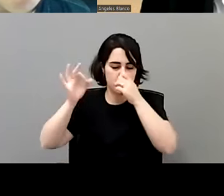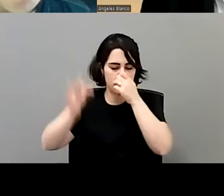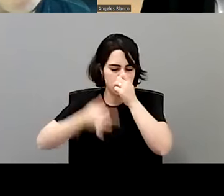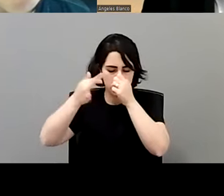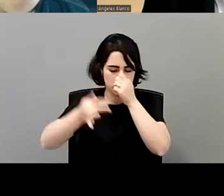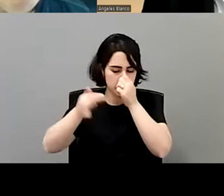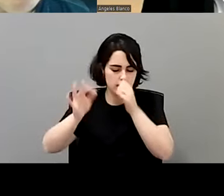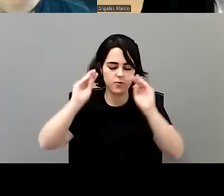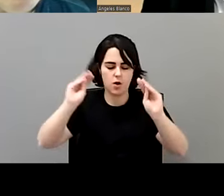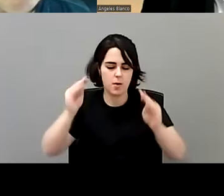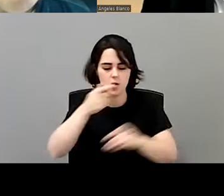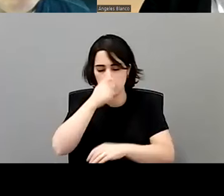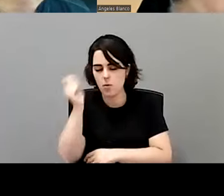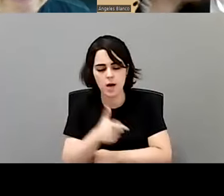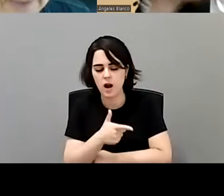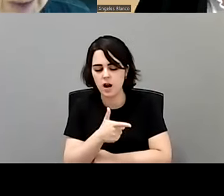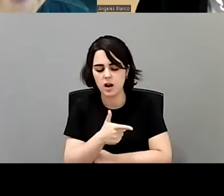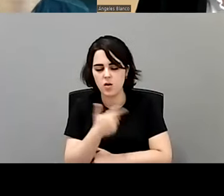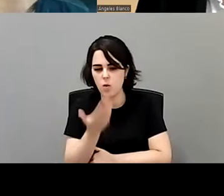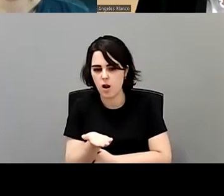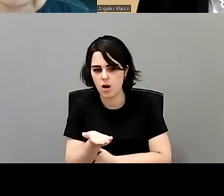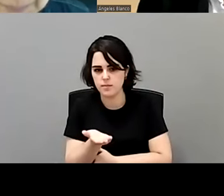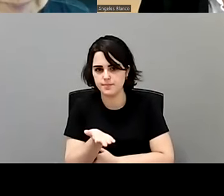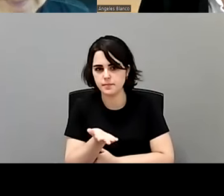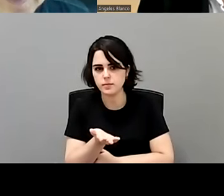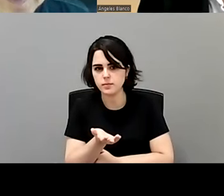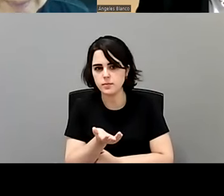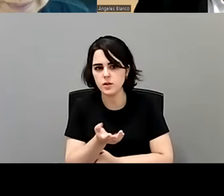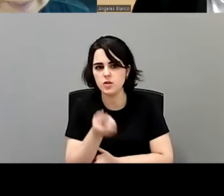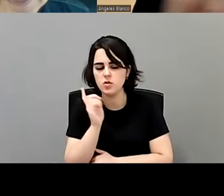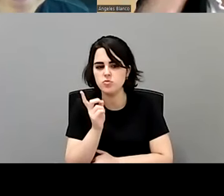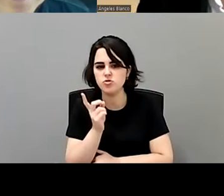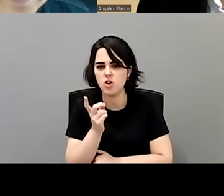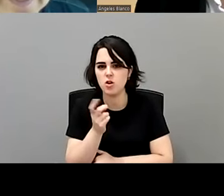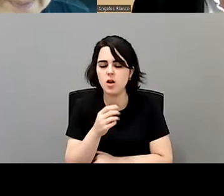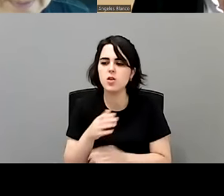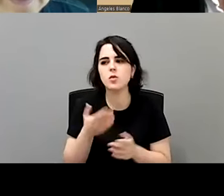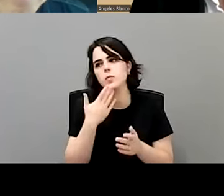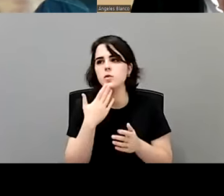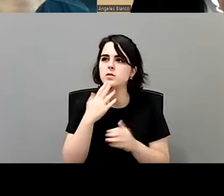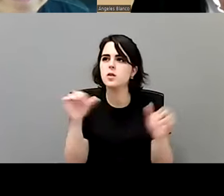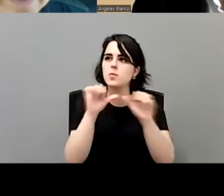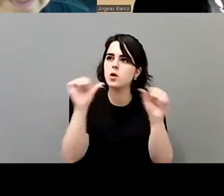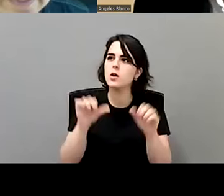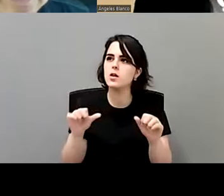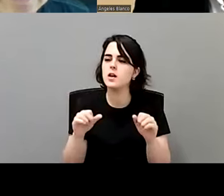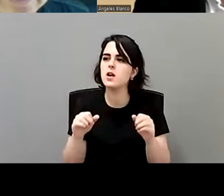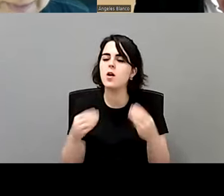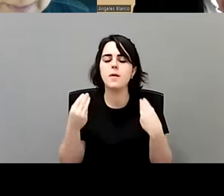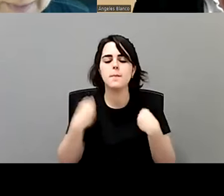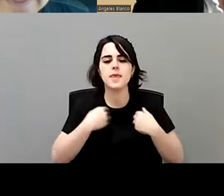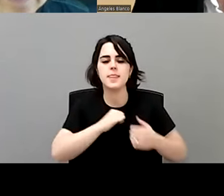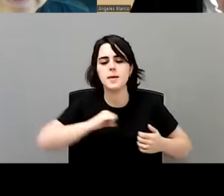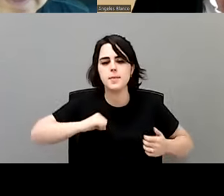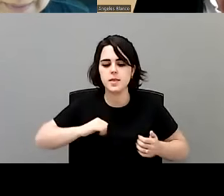formación que no me vale, pues que exclusivamente se aborde la filosofía del modelo de vida independiente, que también,